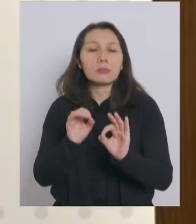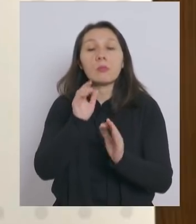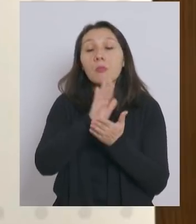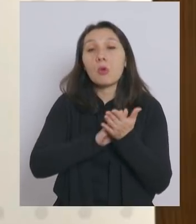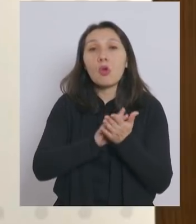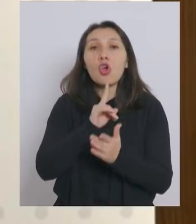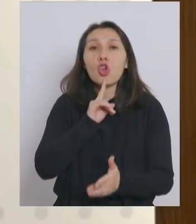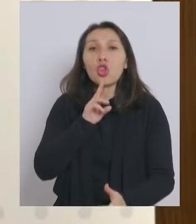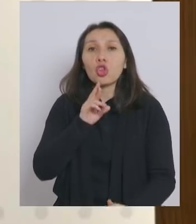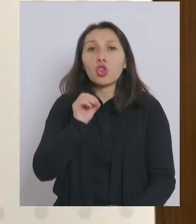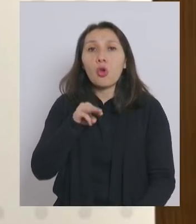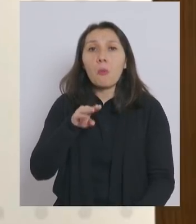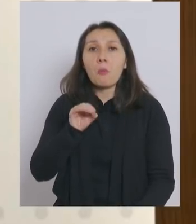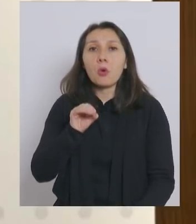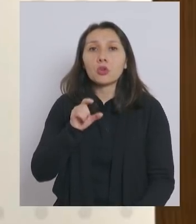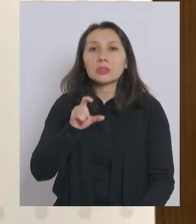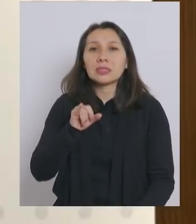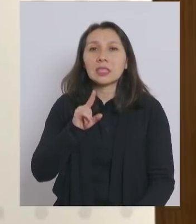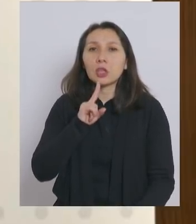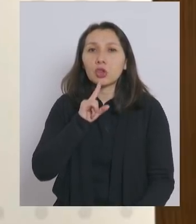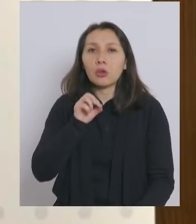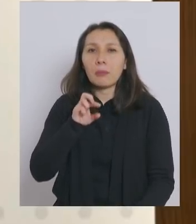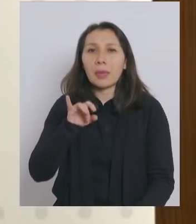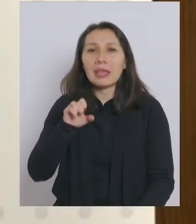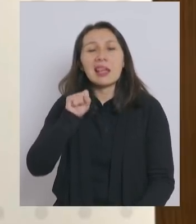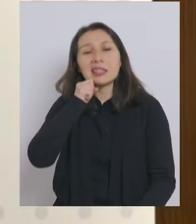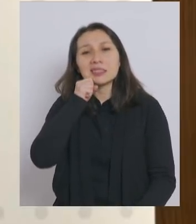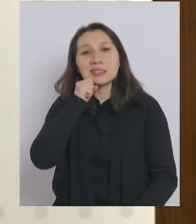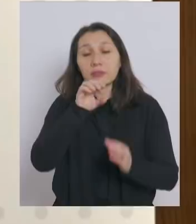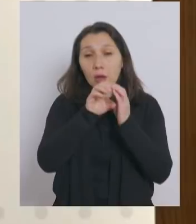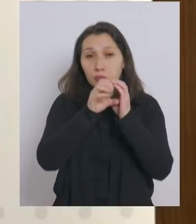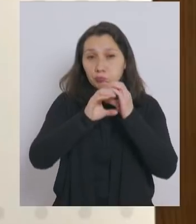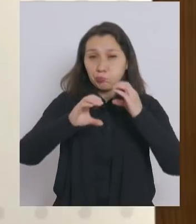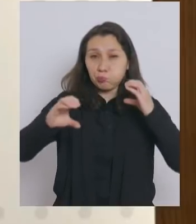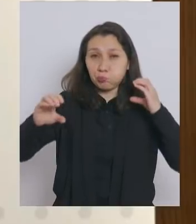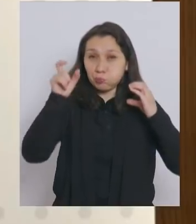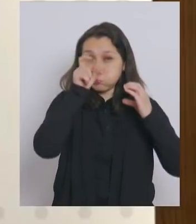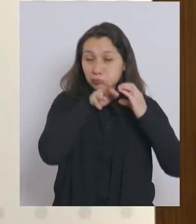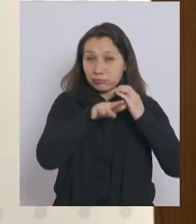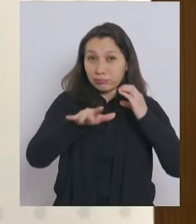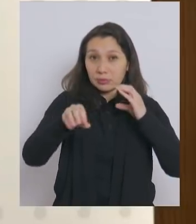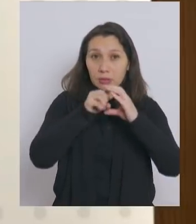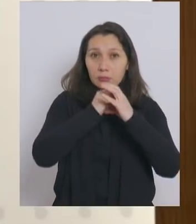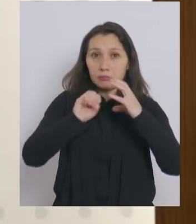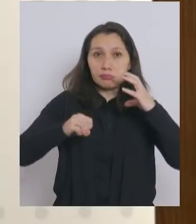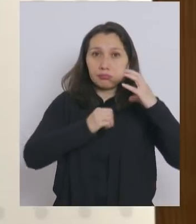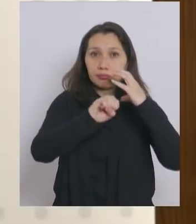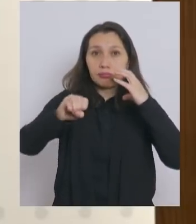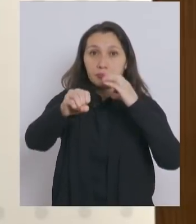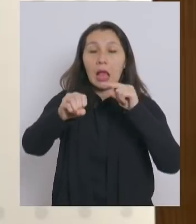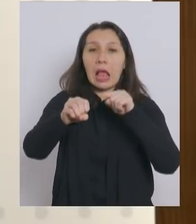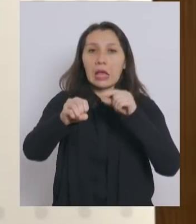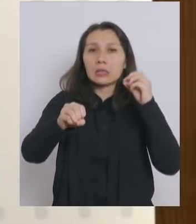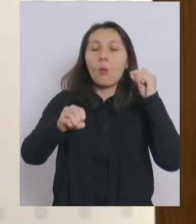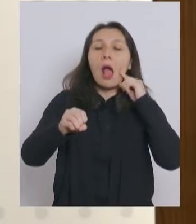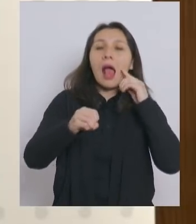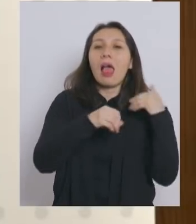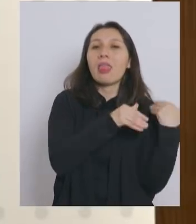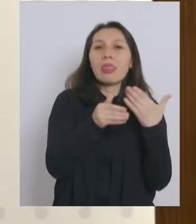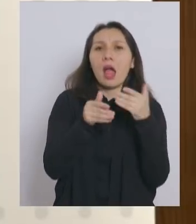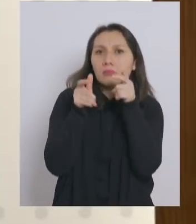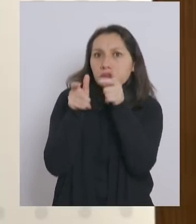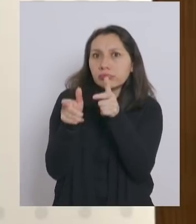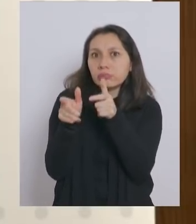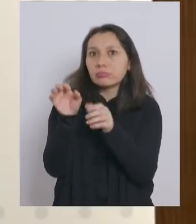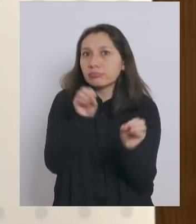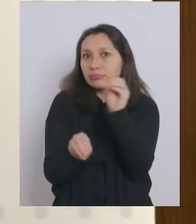una trombocitopenia que produce trombo, no se trata primero el trombo, sino que se trata primero la trombocitopenia. Y es ahí donde hay